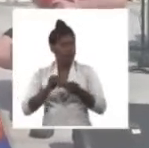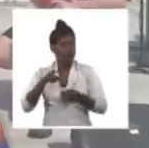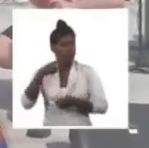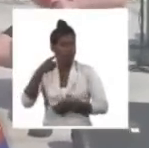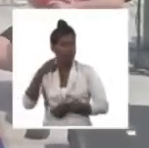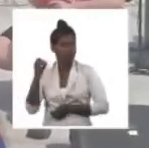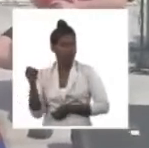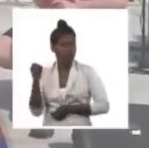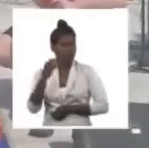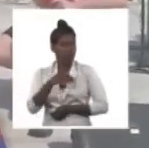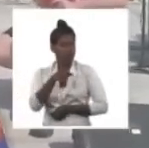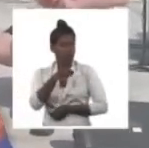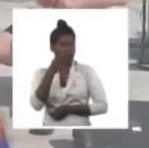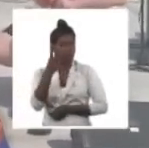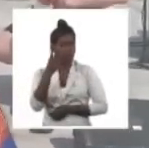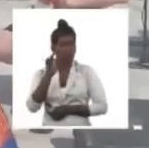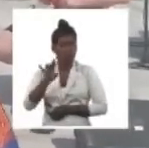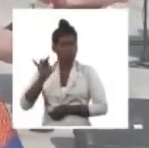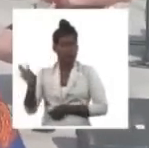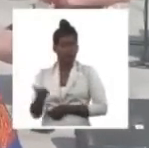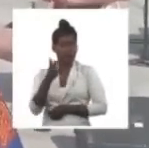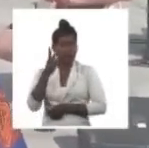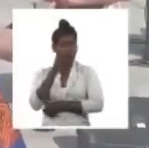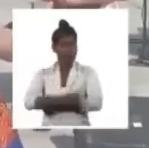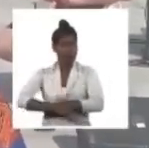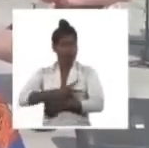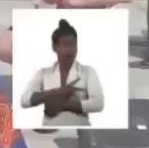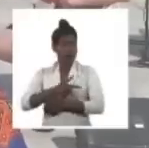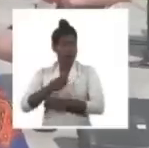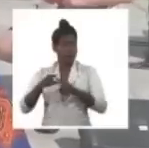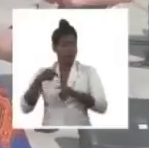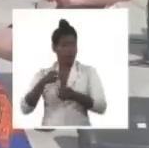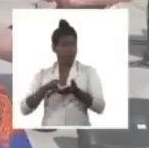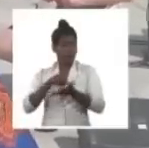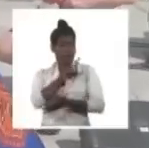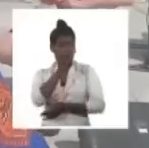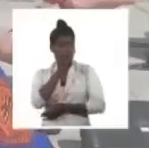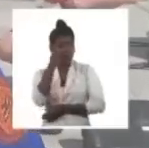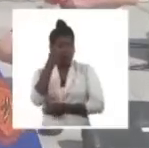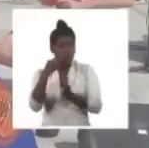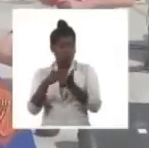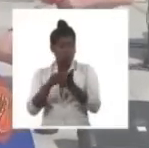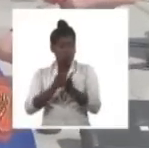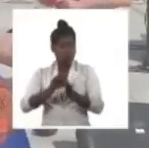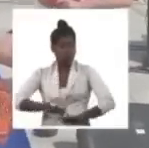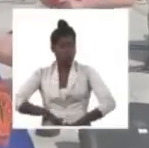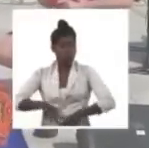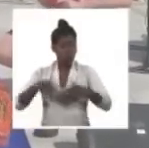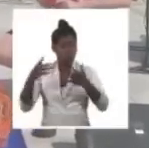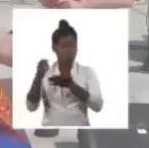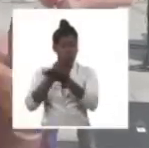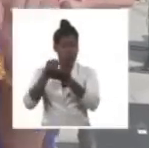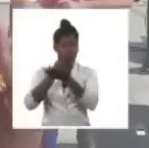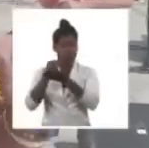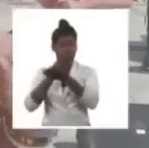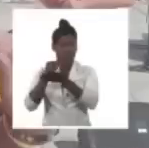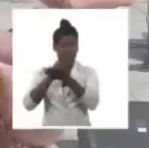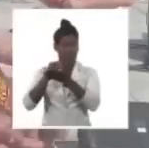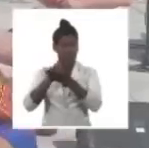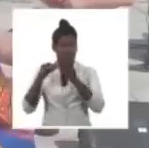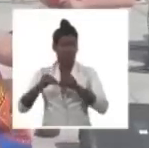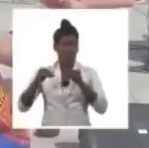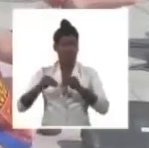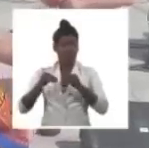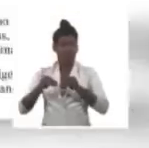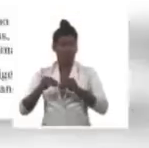la síntesis que yo debía haber compartido ayer miércoles una condena a las dictaduras, según